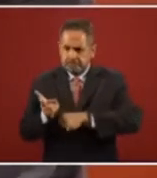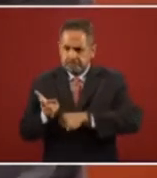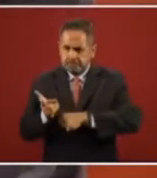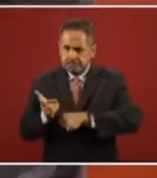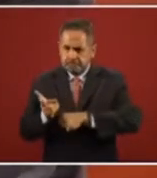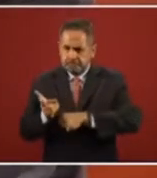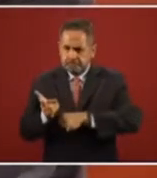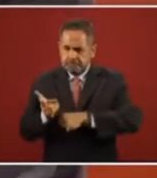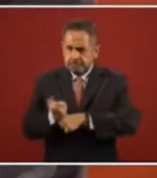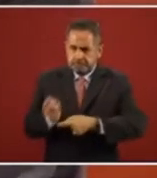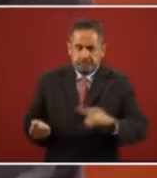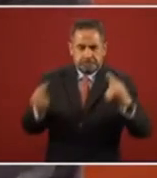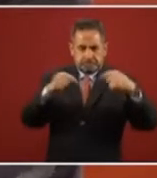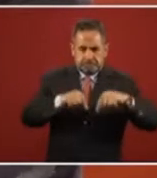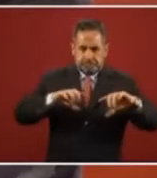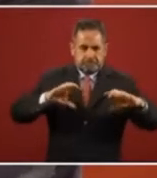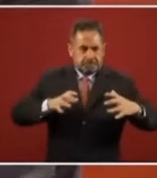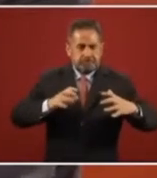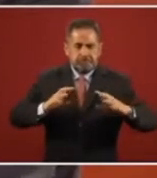bien